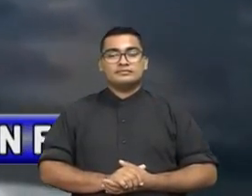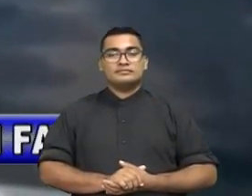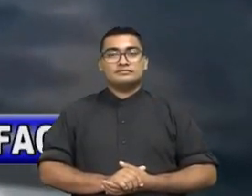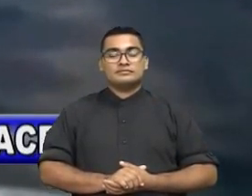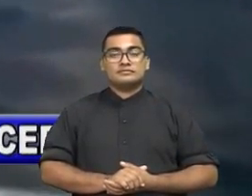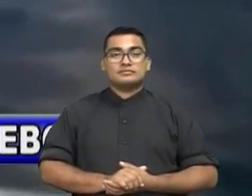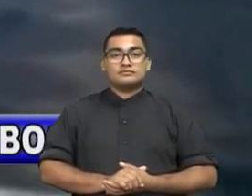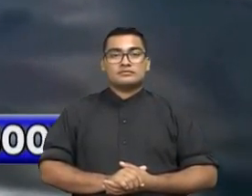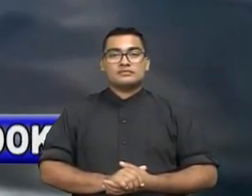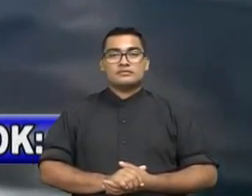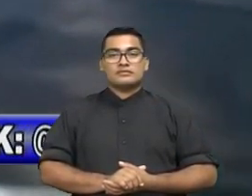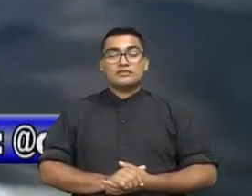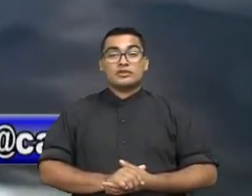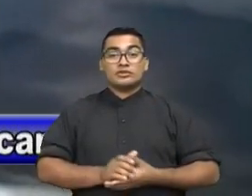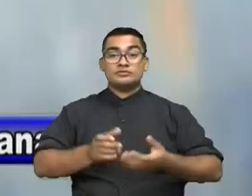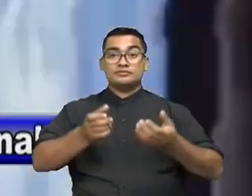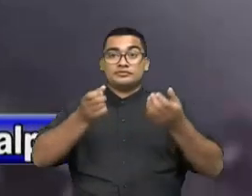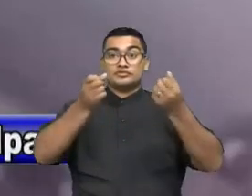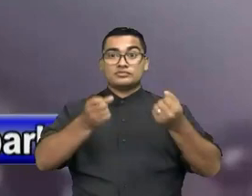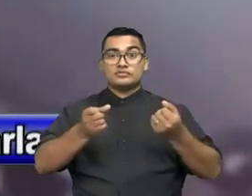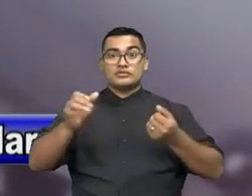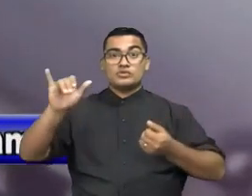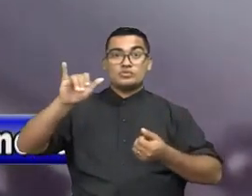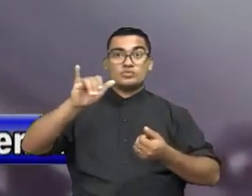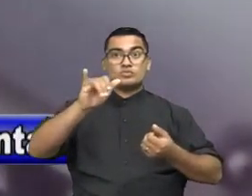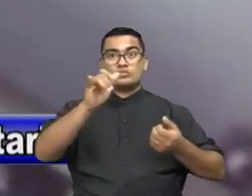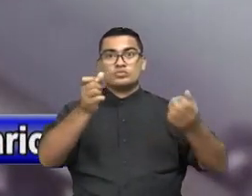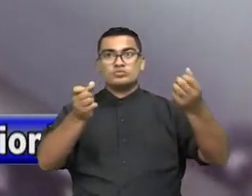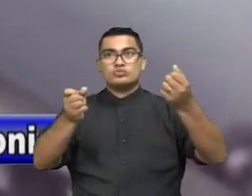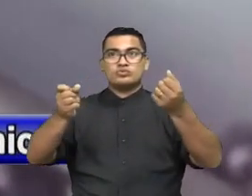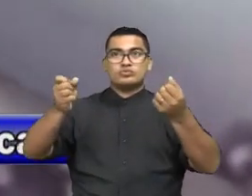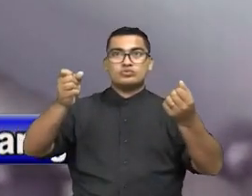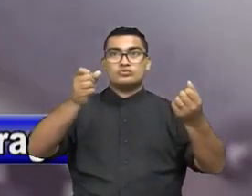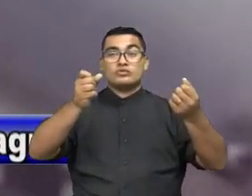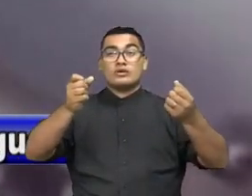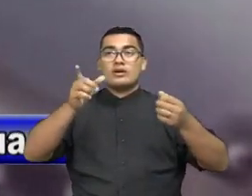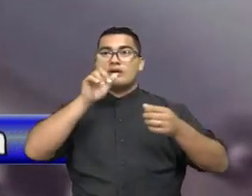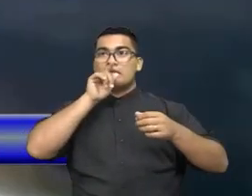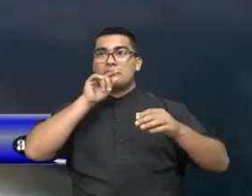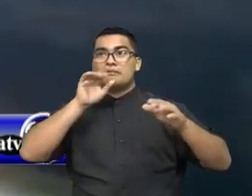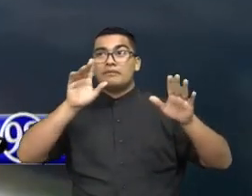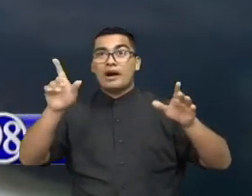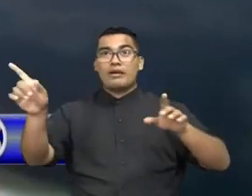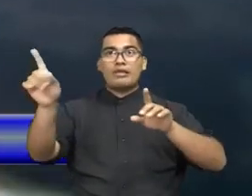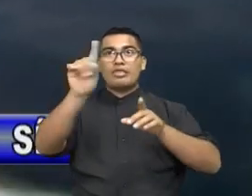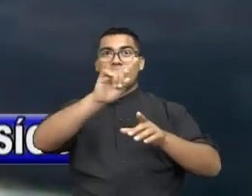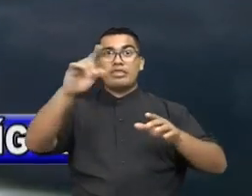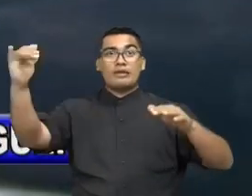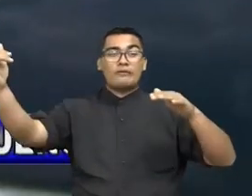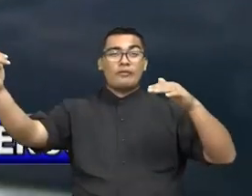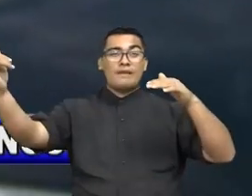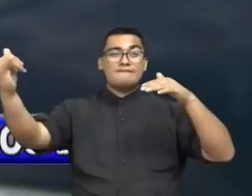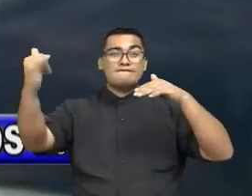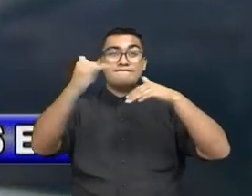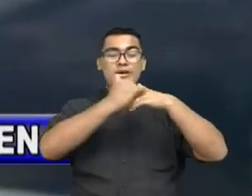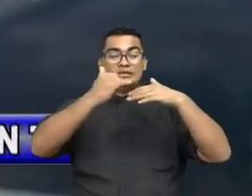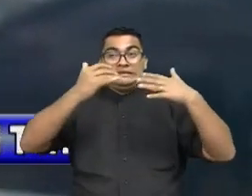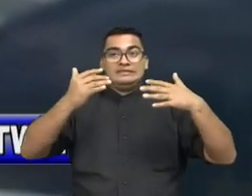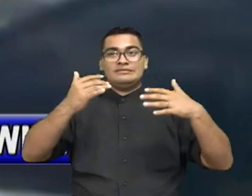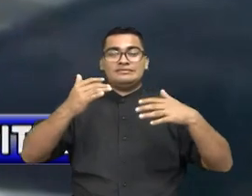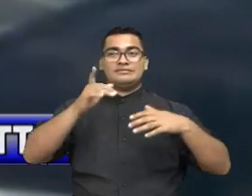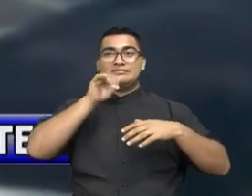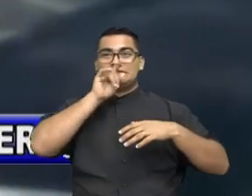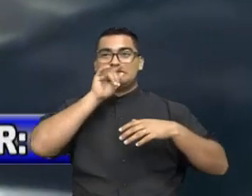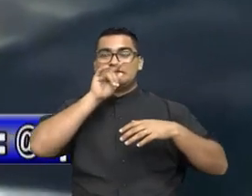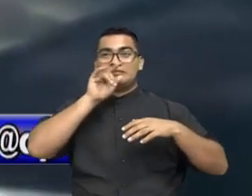Un piloto graba desde la cabina de vuelo el impacto de un pájaro contra el parabrisas del avión. Las imágenes muestran el impacto de un